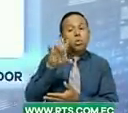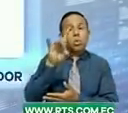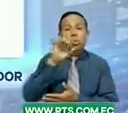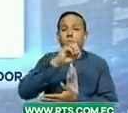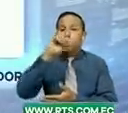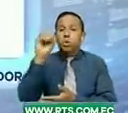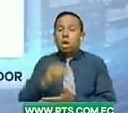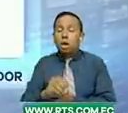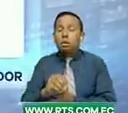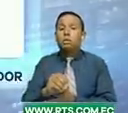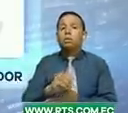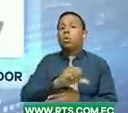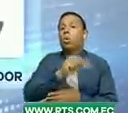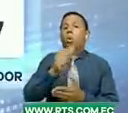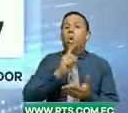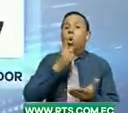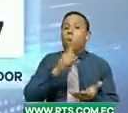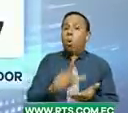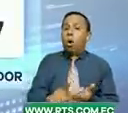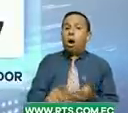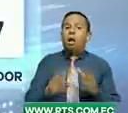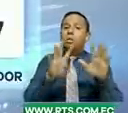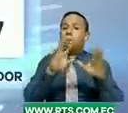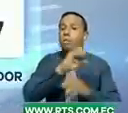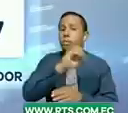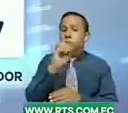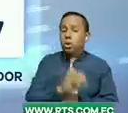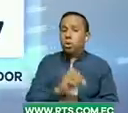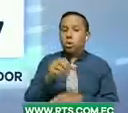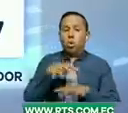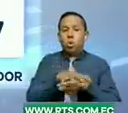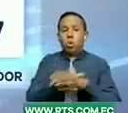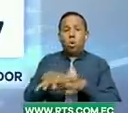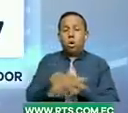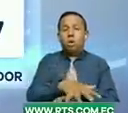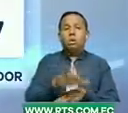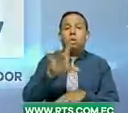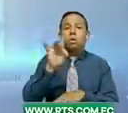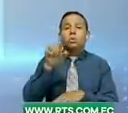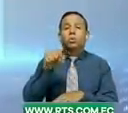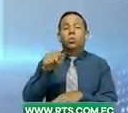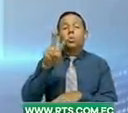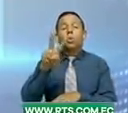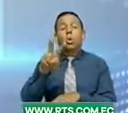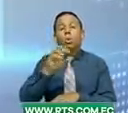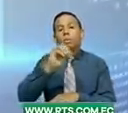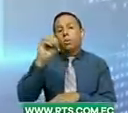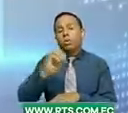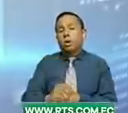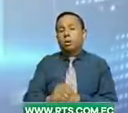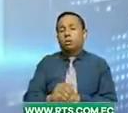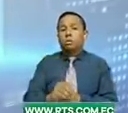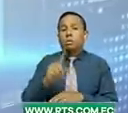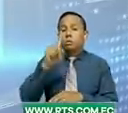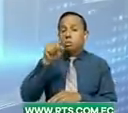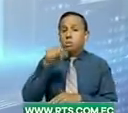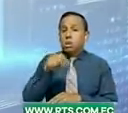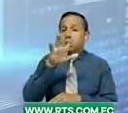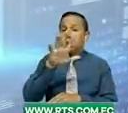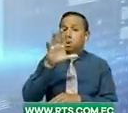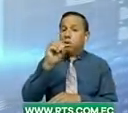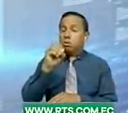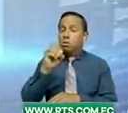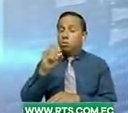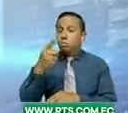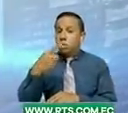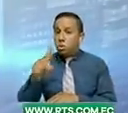cartera, Loja el 9% y Los Ríos 8.2%. De 1.500 millones el 20%